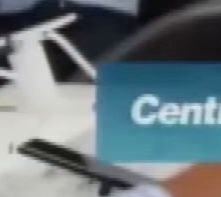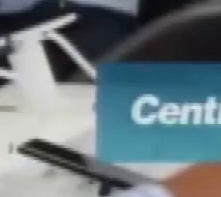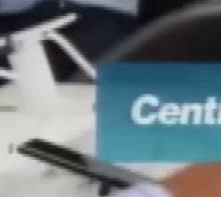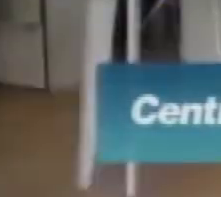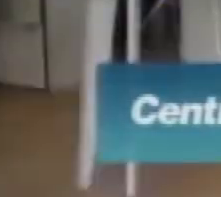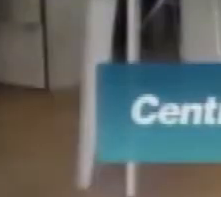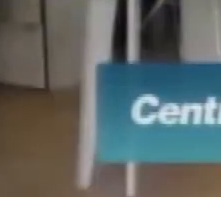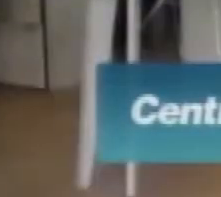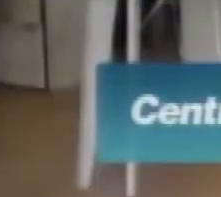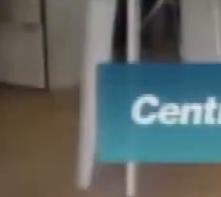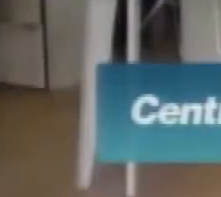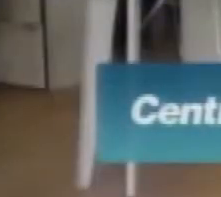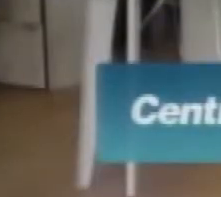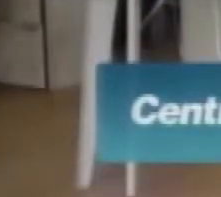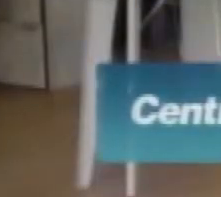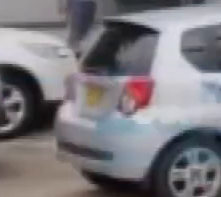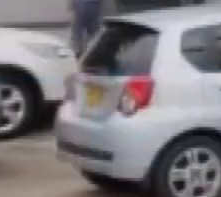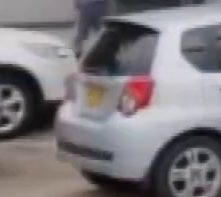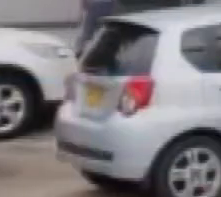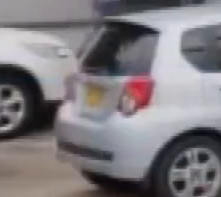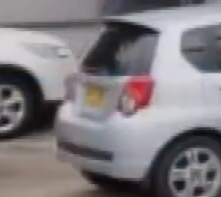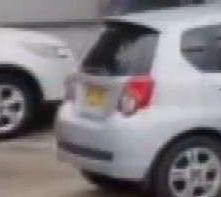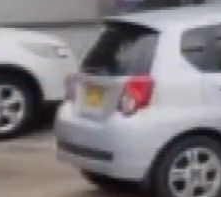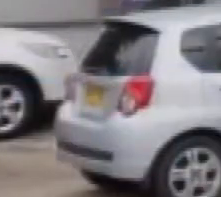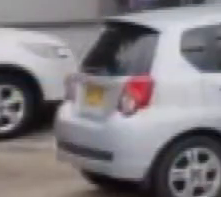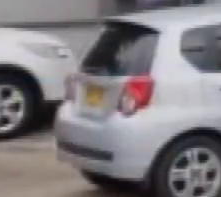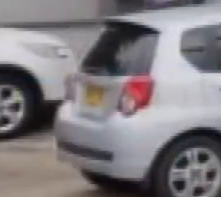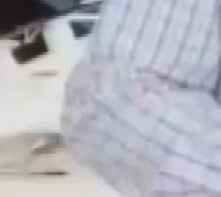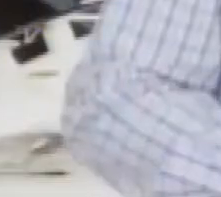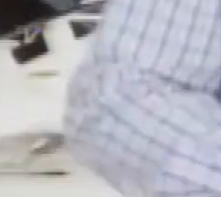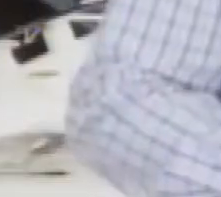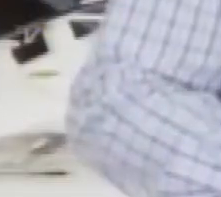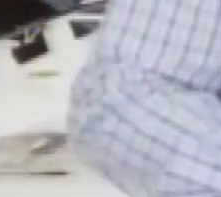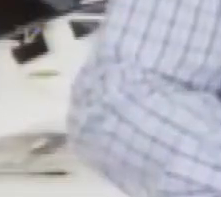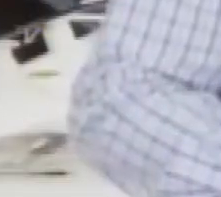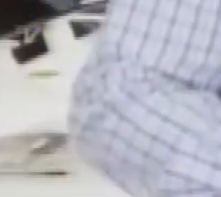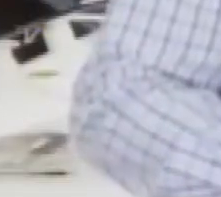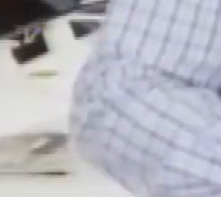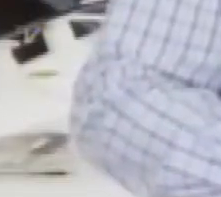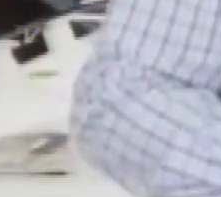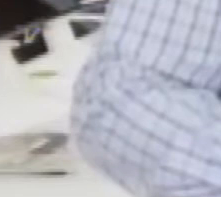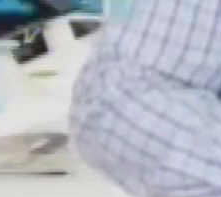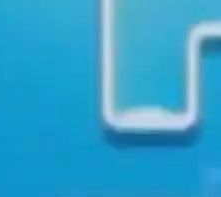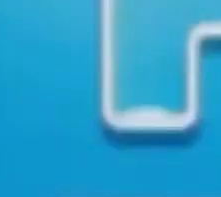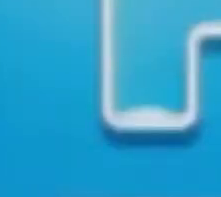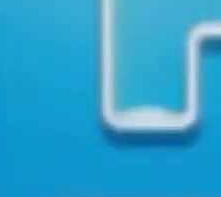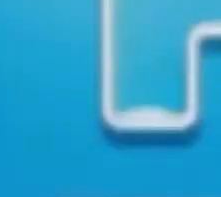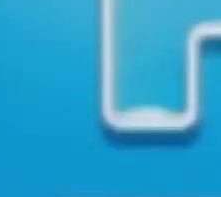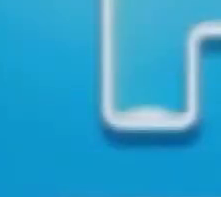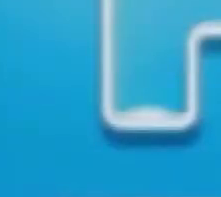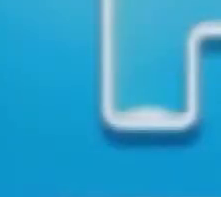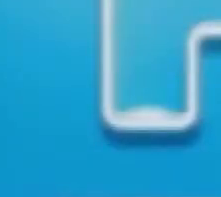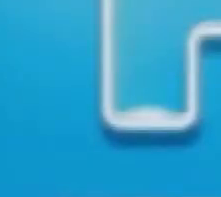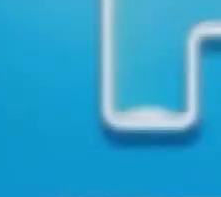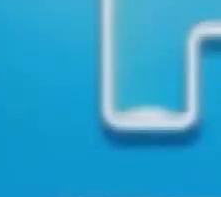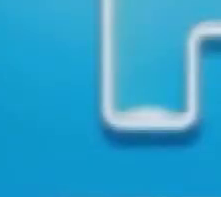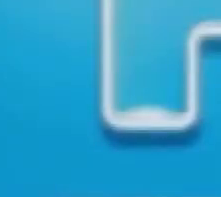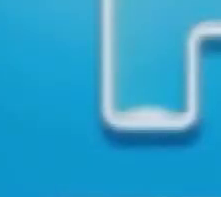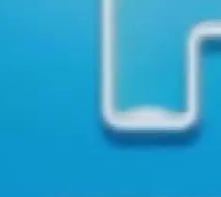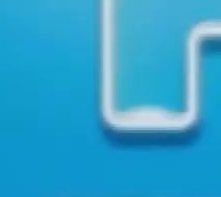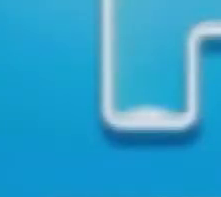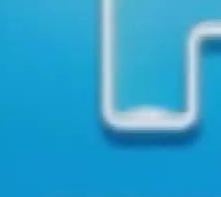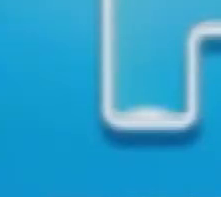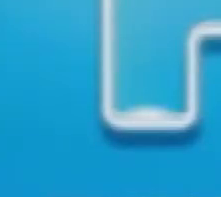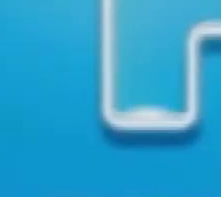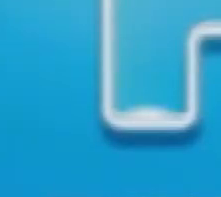Boca Grande, Matuna y Badel. Compra fibra, actívate ya. Recuerda que una familia con fibra óptica Movistar es una familia